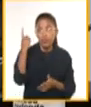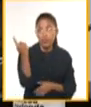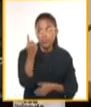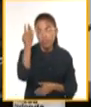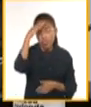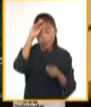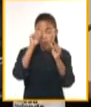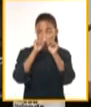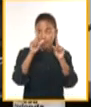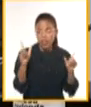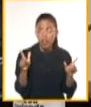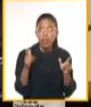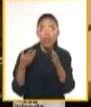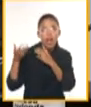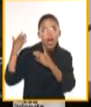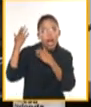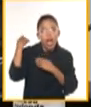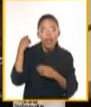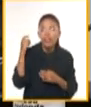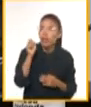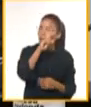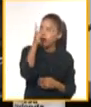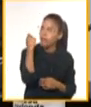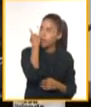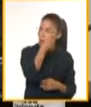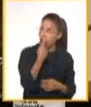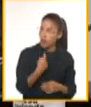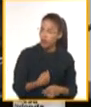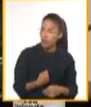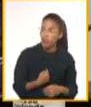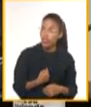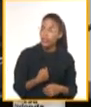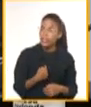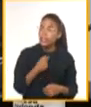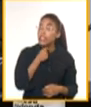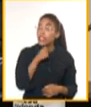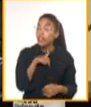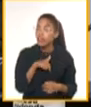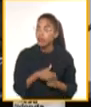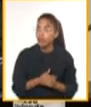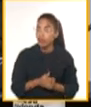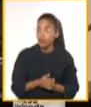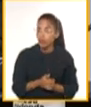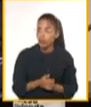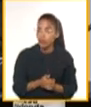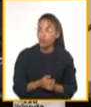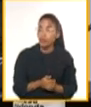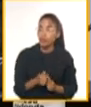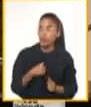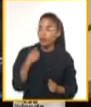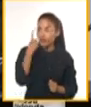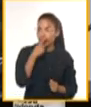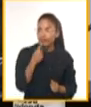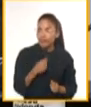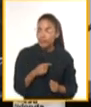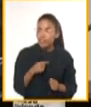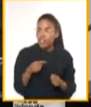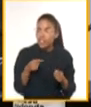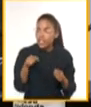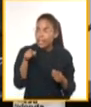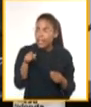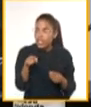me preguntaba Eleazar, bueno, y ahora ese equipo, no sabíamos qué cosa era, lo van a quitar y va a